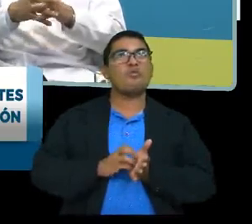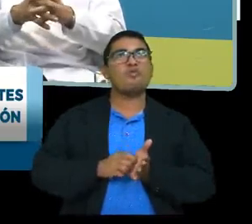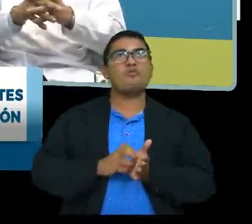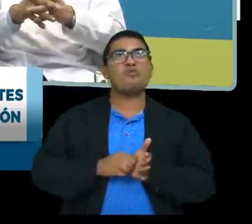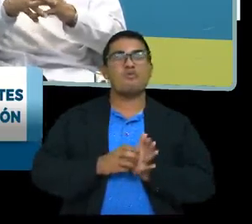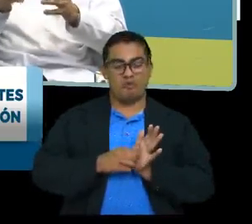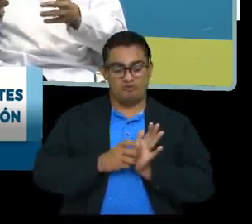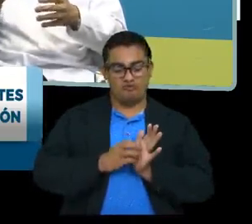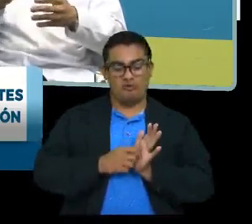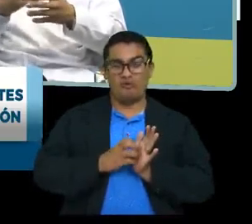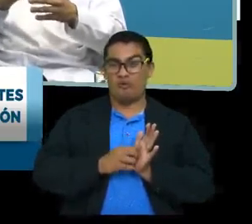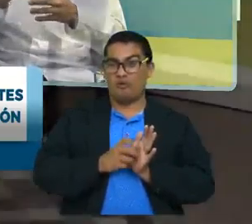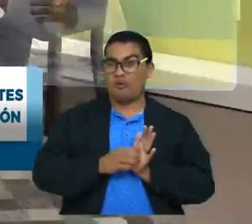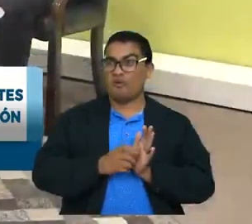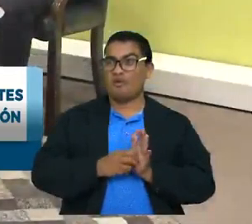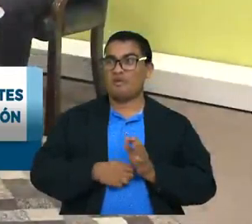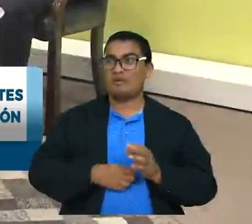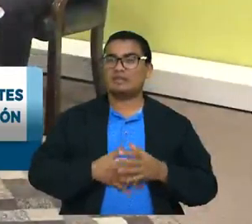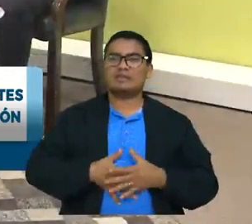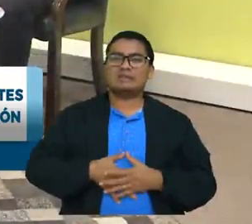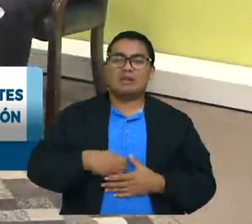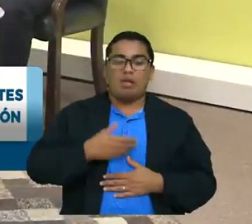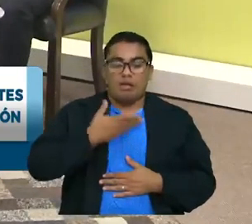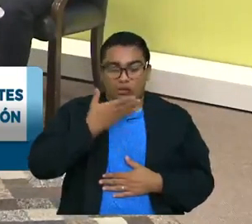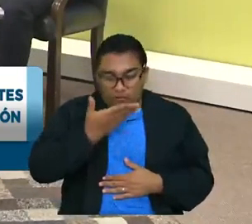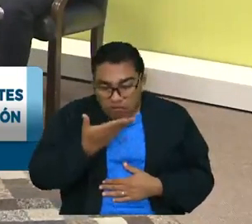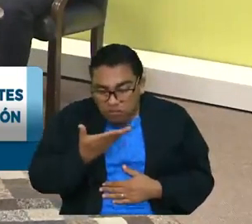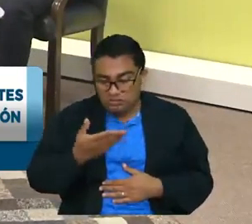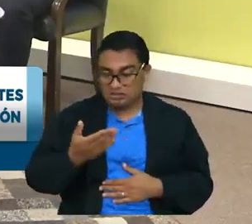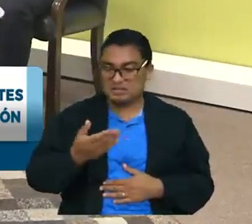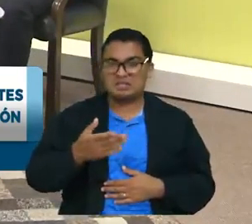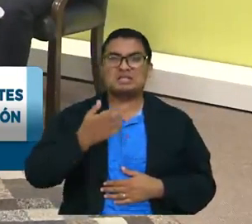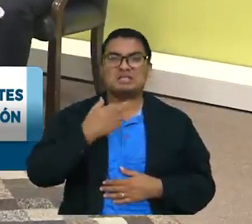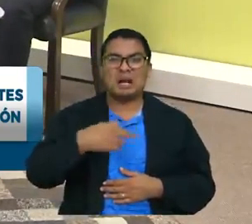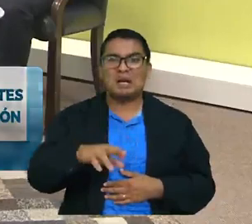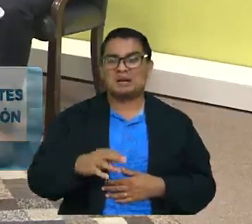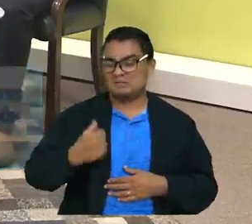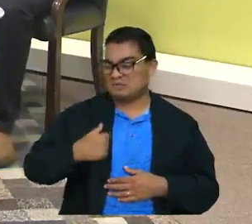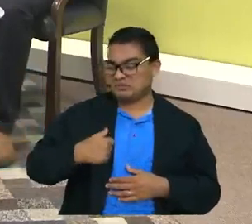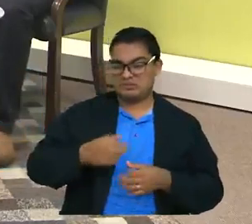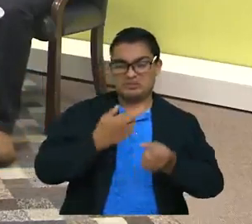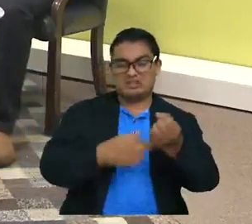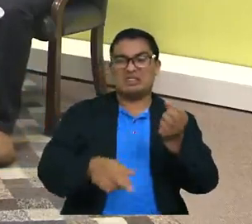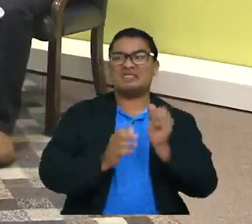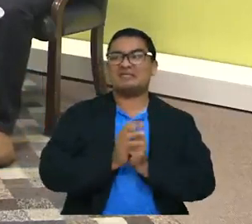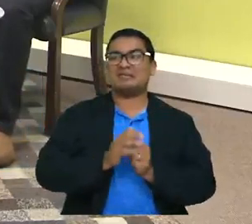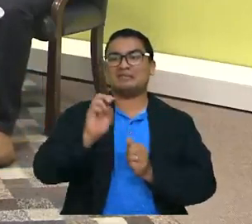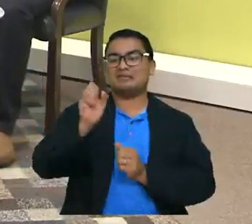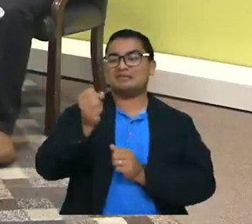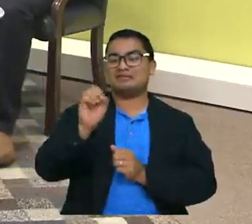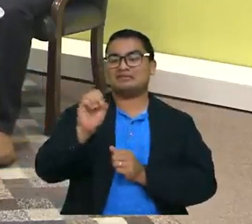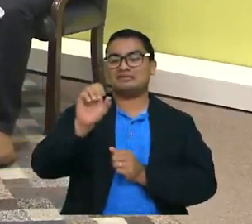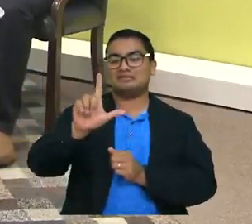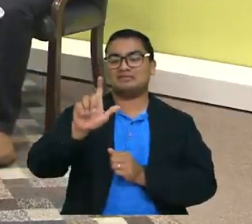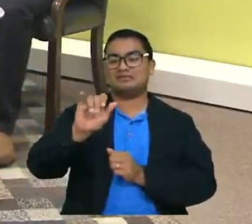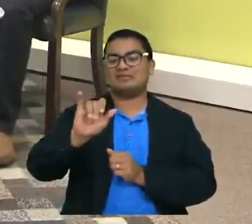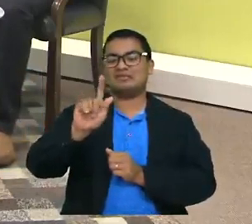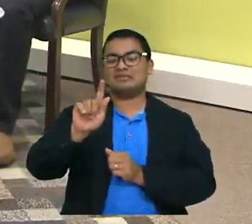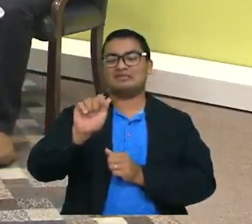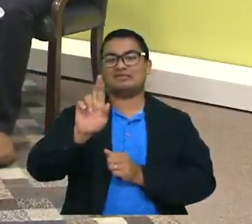nivel intestinal. Cuando mirás, ya tenés sangrado en la S, etc. ¿Cuánto puede medir una solitaria, doctor? Una solitaria que ha